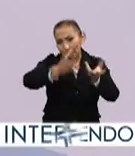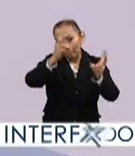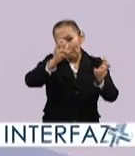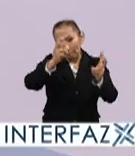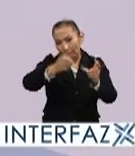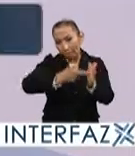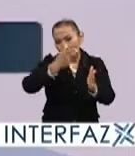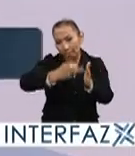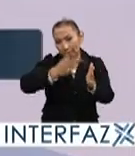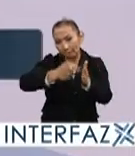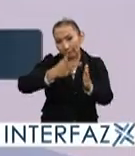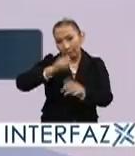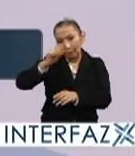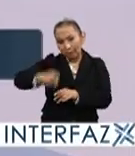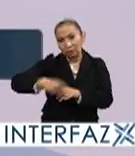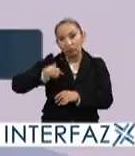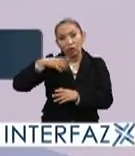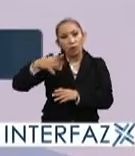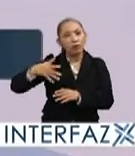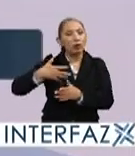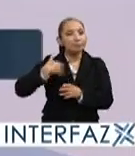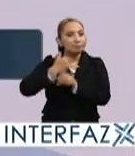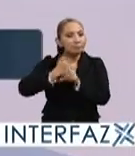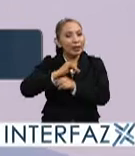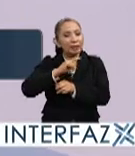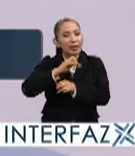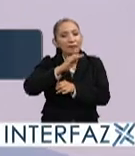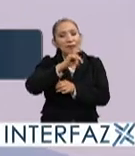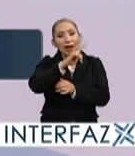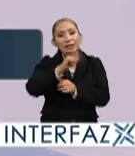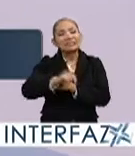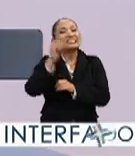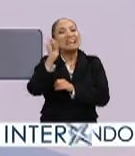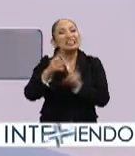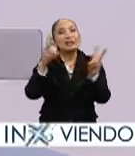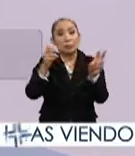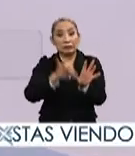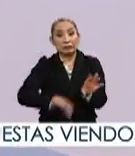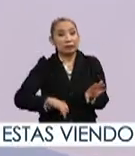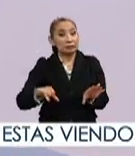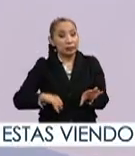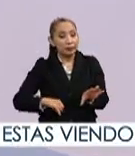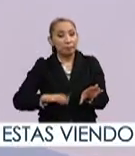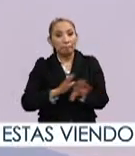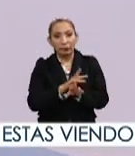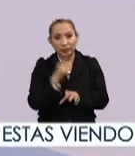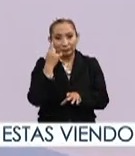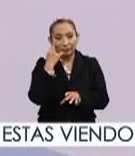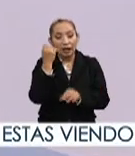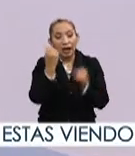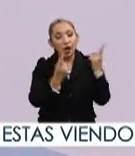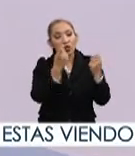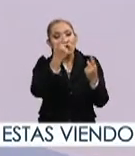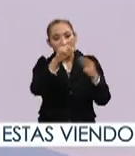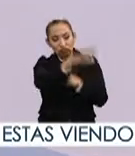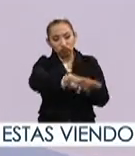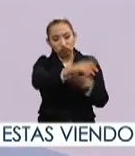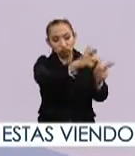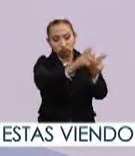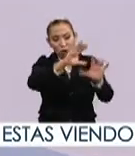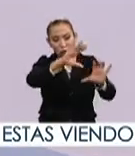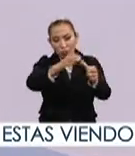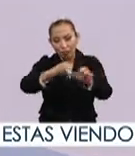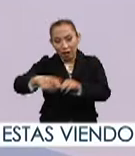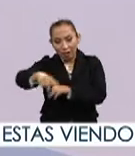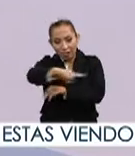hemos tenido a colación en muchas ediciones de Interfaz, que es un tema muy interesante porque hay algunas poblaciones, algunas